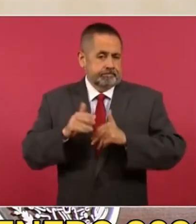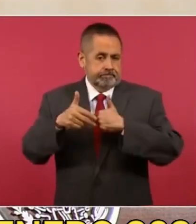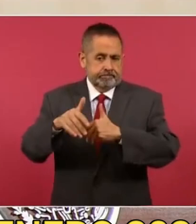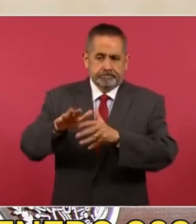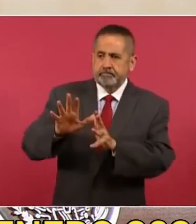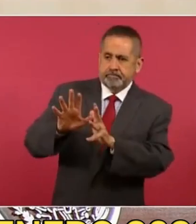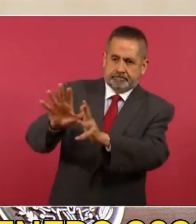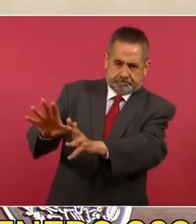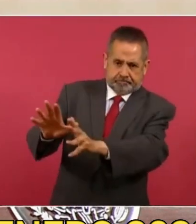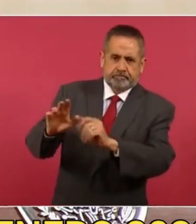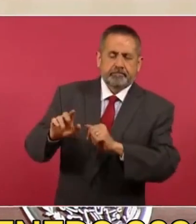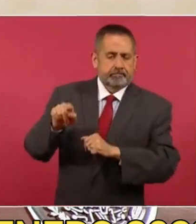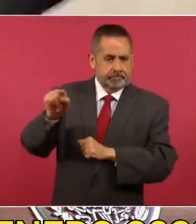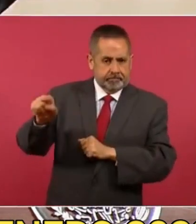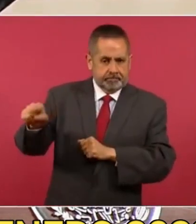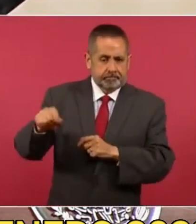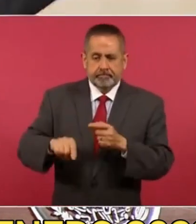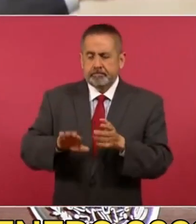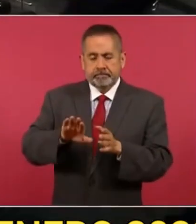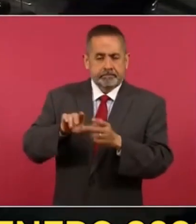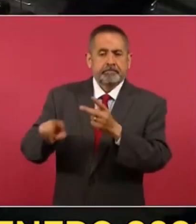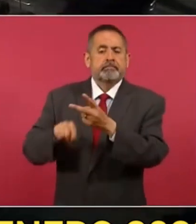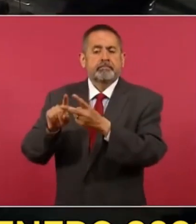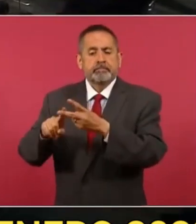como existe la Marina,